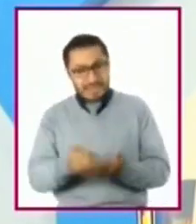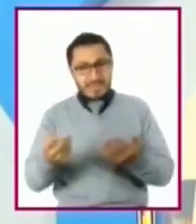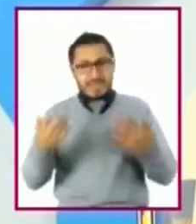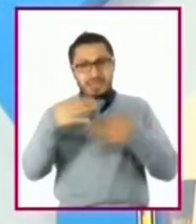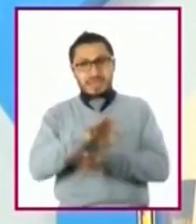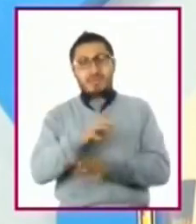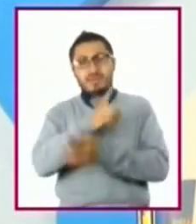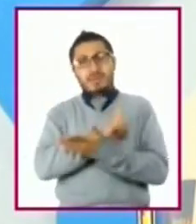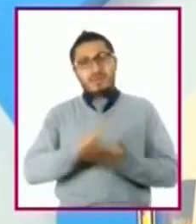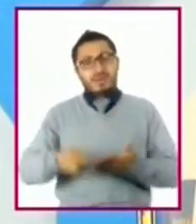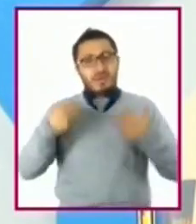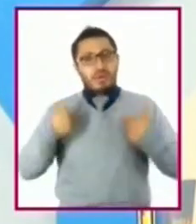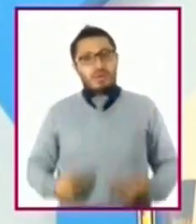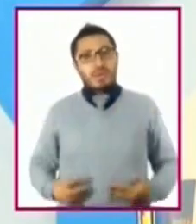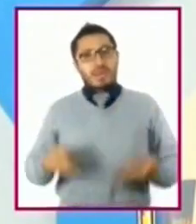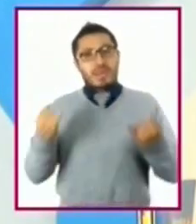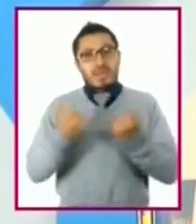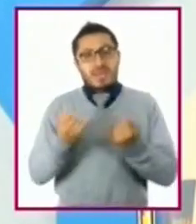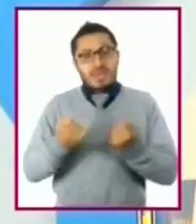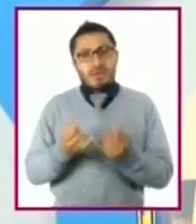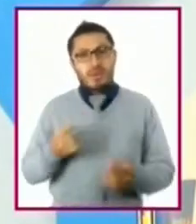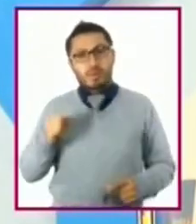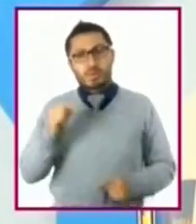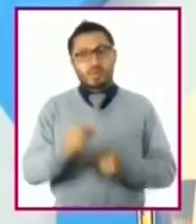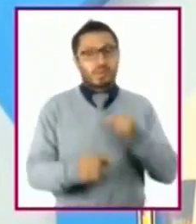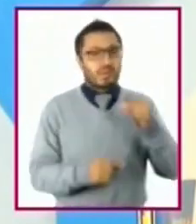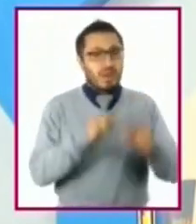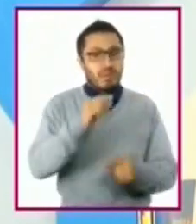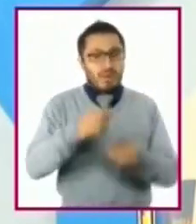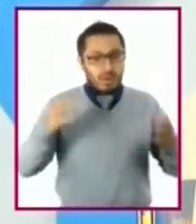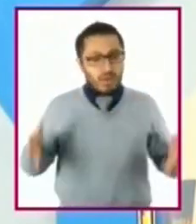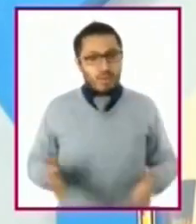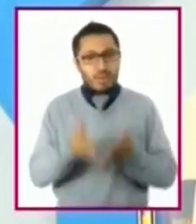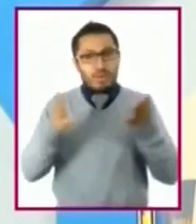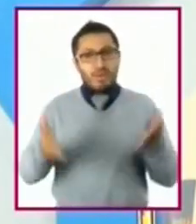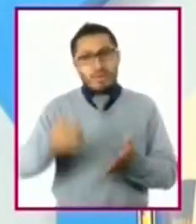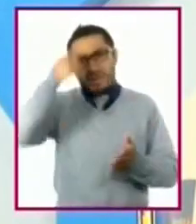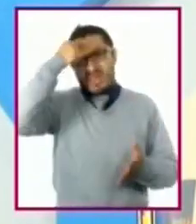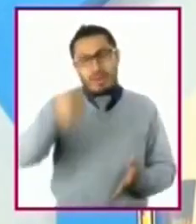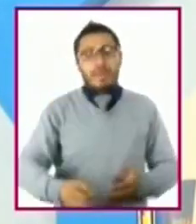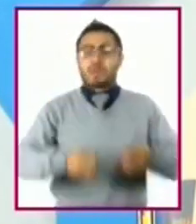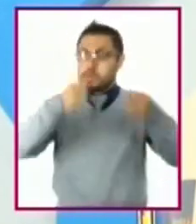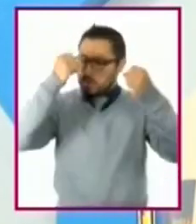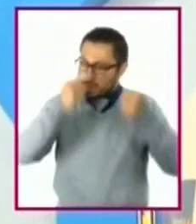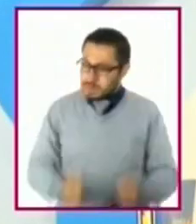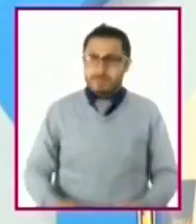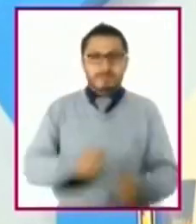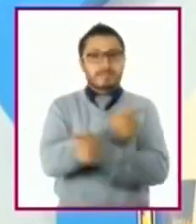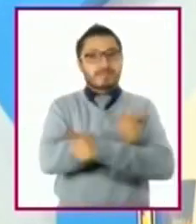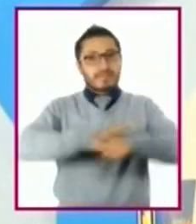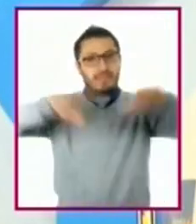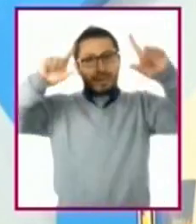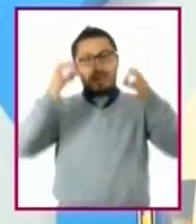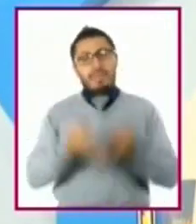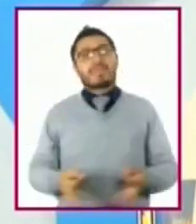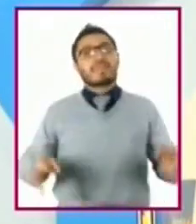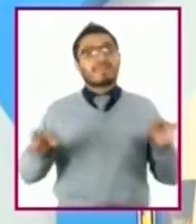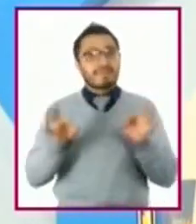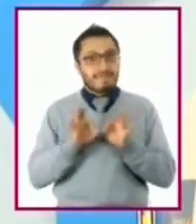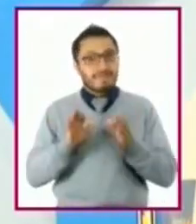derechos humanos que a su vez han dado la pauta para que se reconozcan y garanticen las libertades